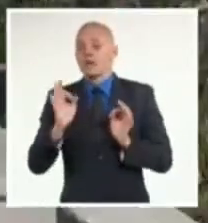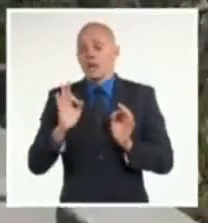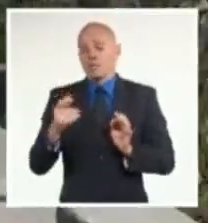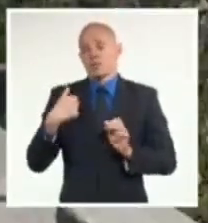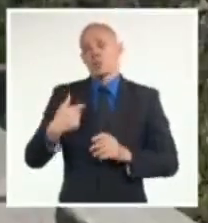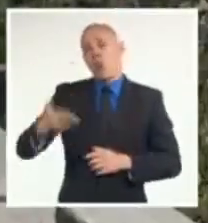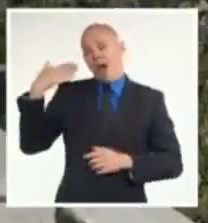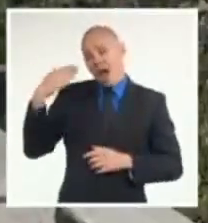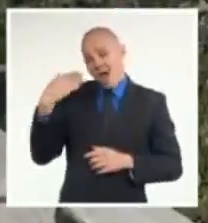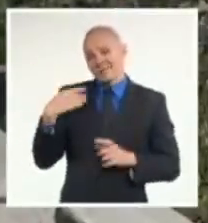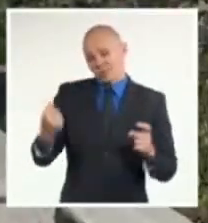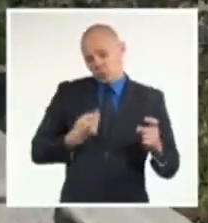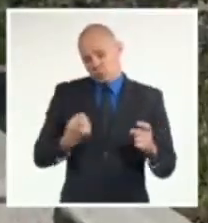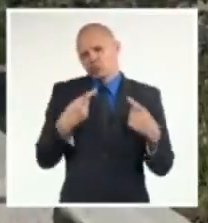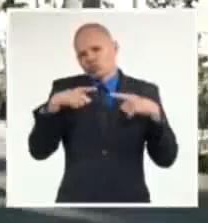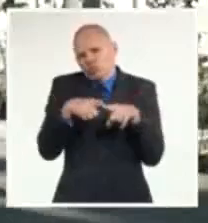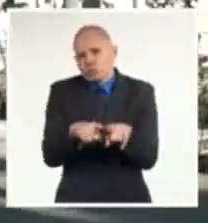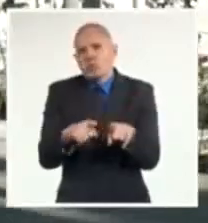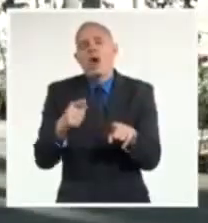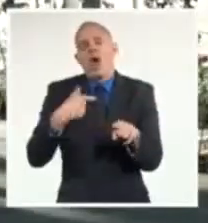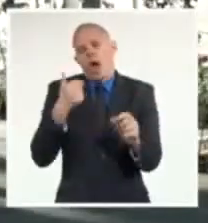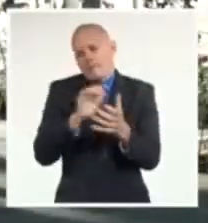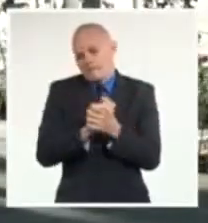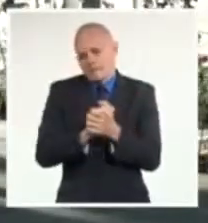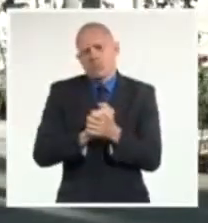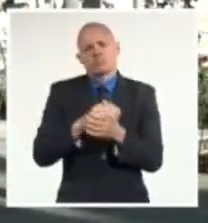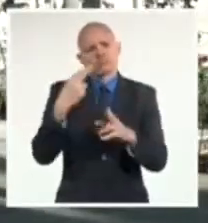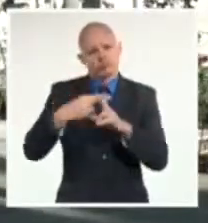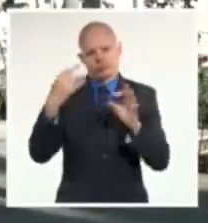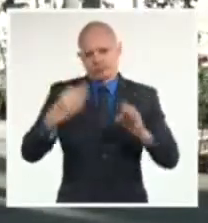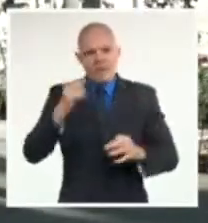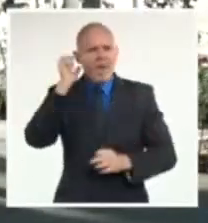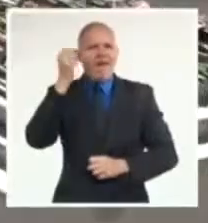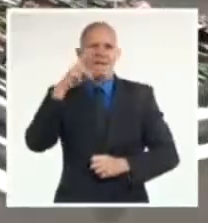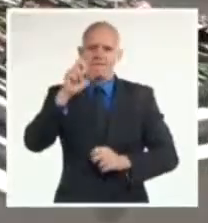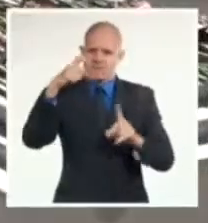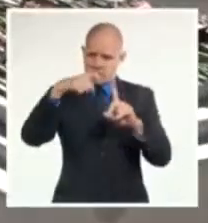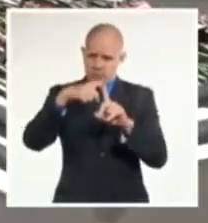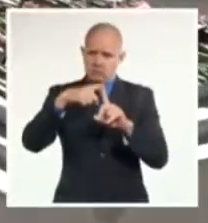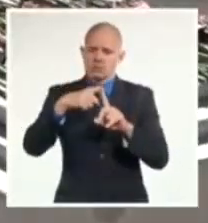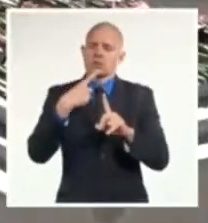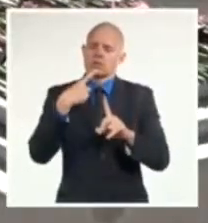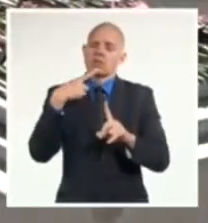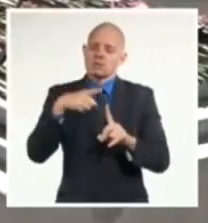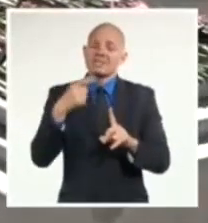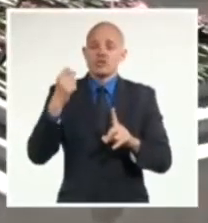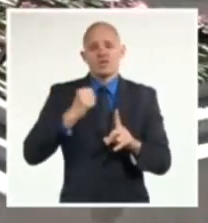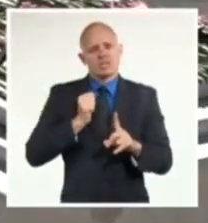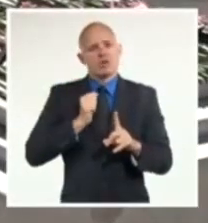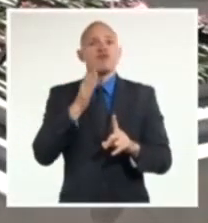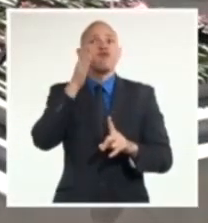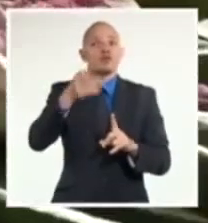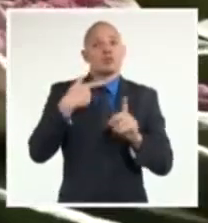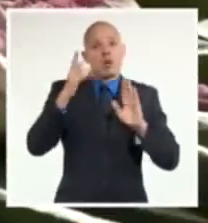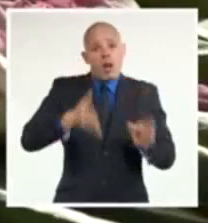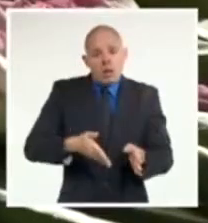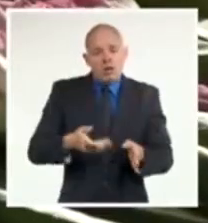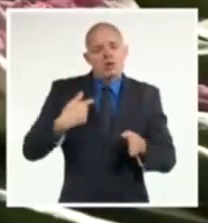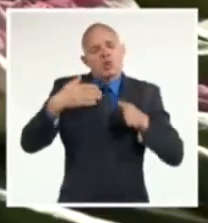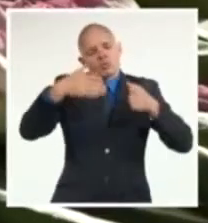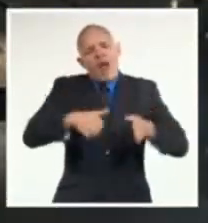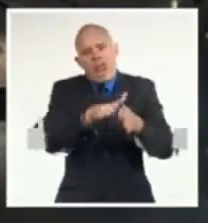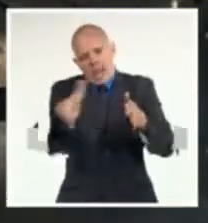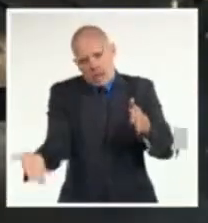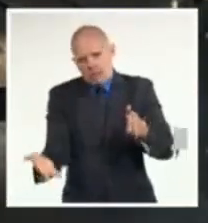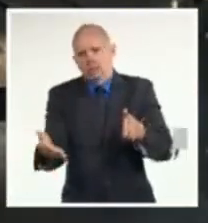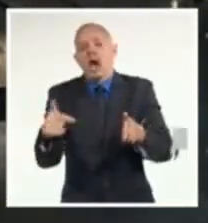luchas en este sitio venerable de la historia patria, donde también descansan decenas de héroes y mártires que con su obra contribuyeron a